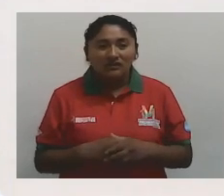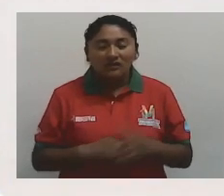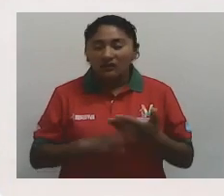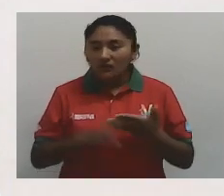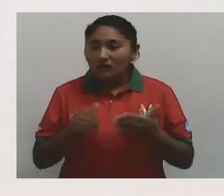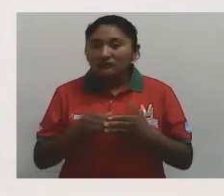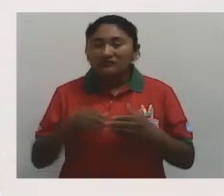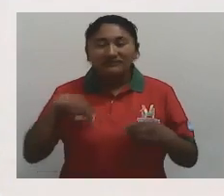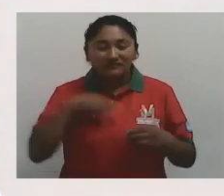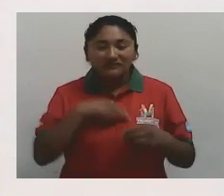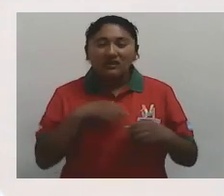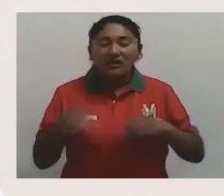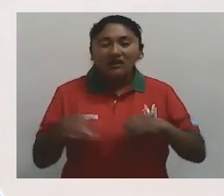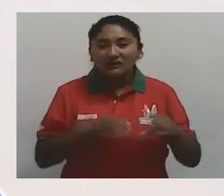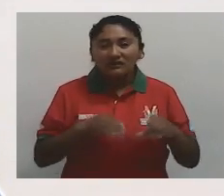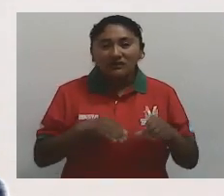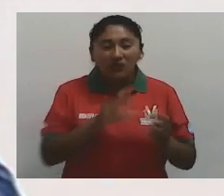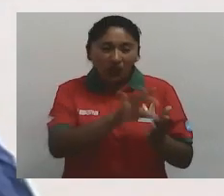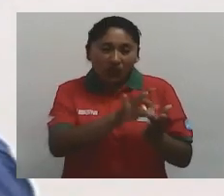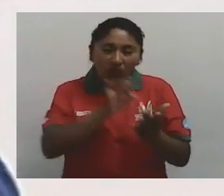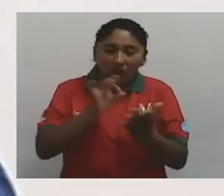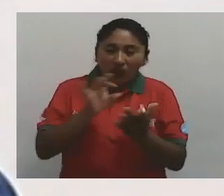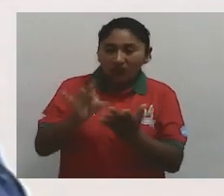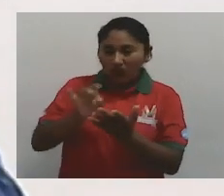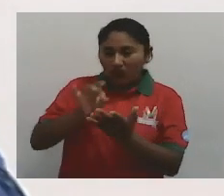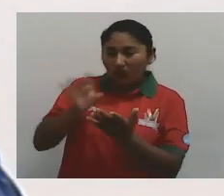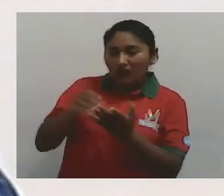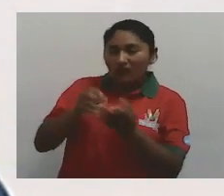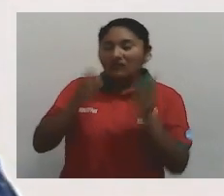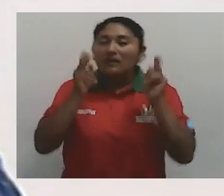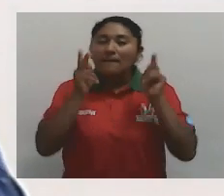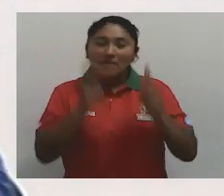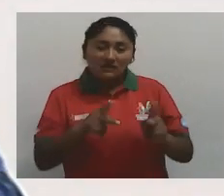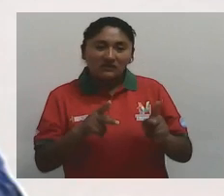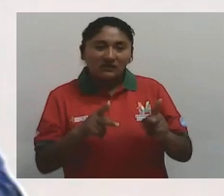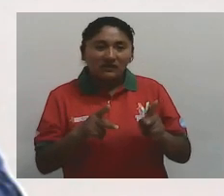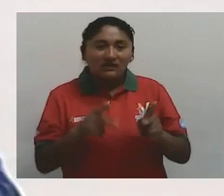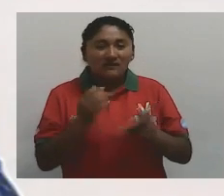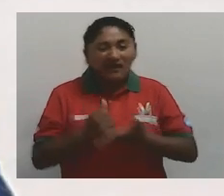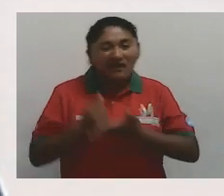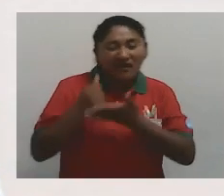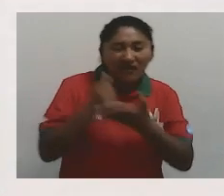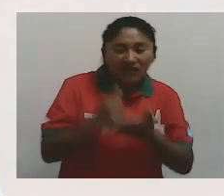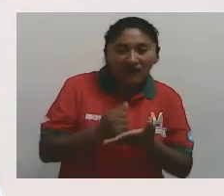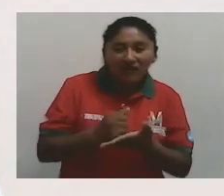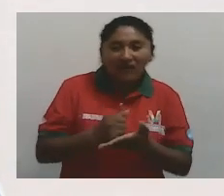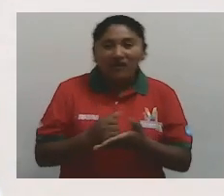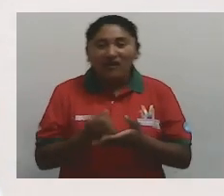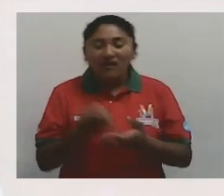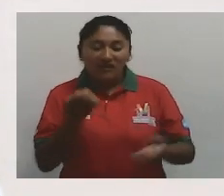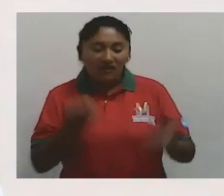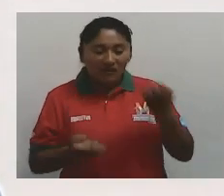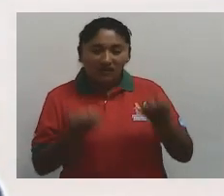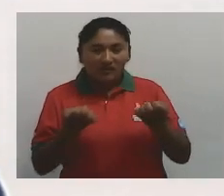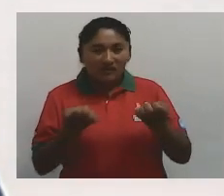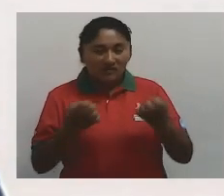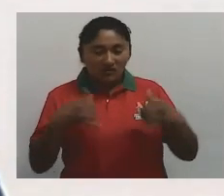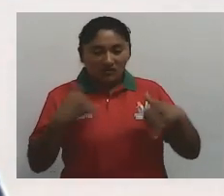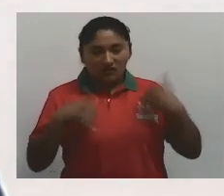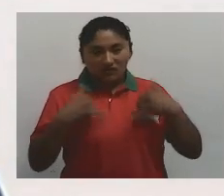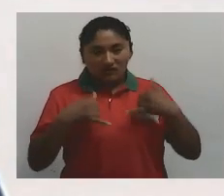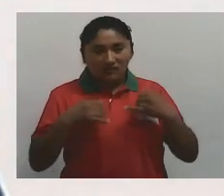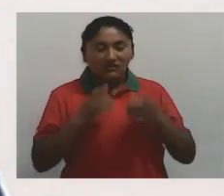Juegos Deportivos Plurinacionales, van a fortalecer el jueceo, el arbitraje, y vamos a poder desarrollar con mayor